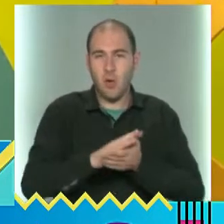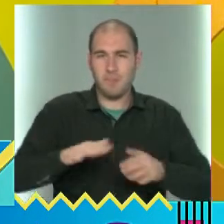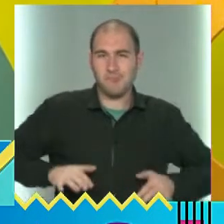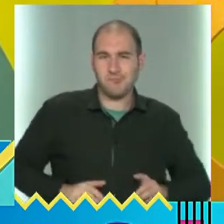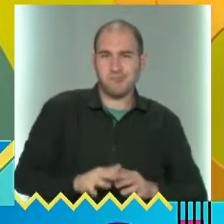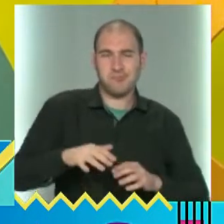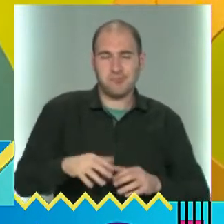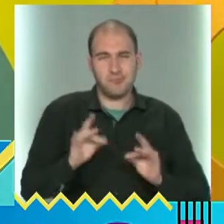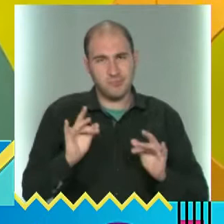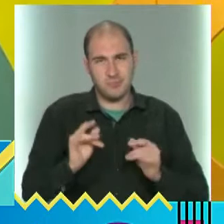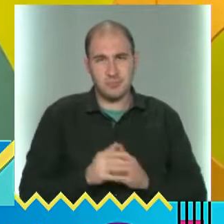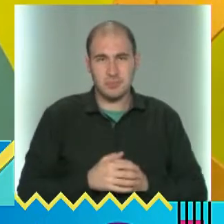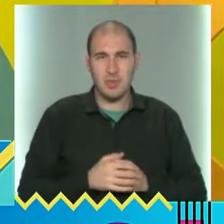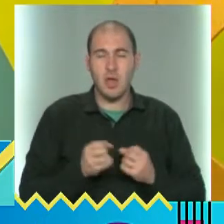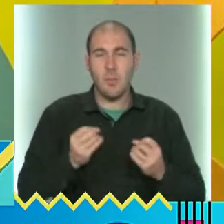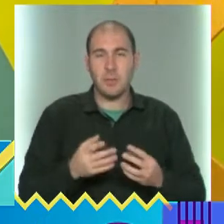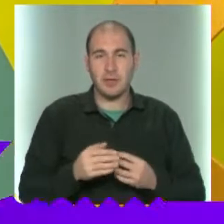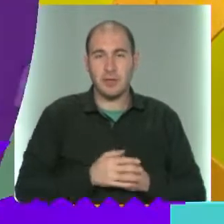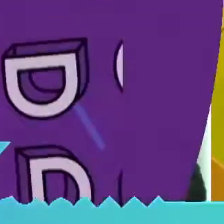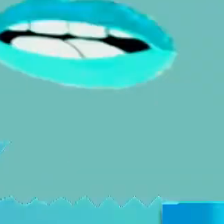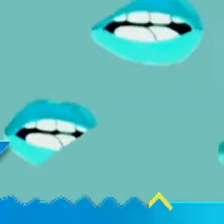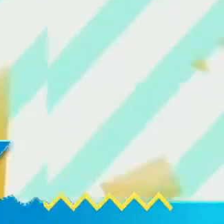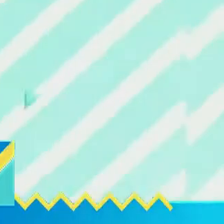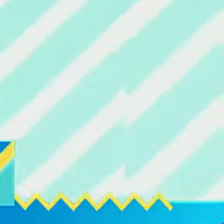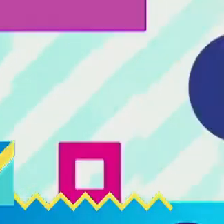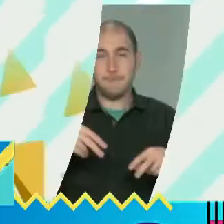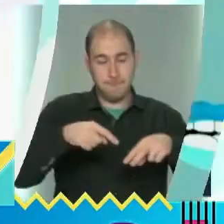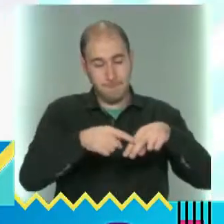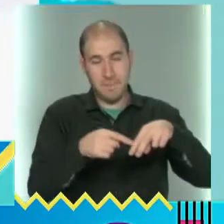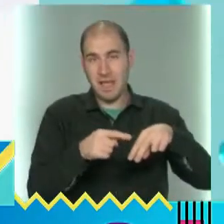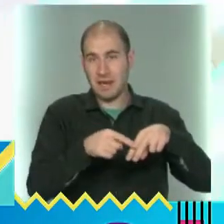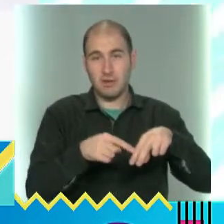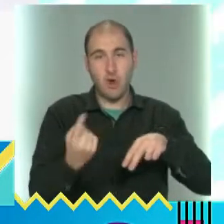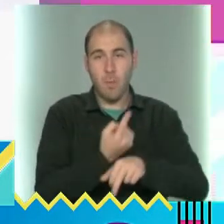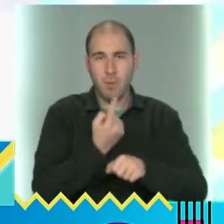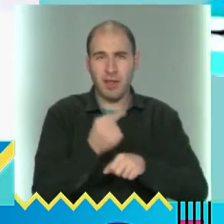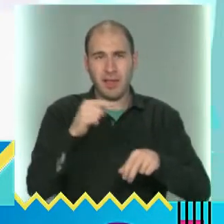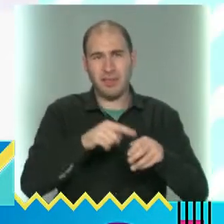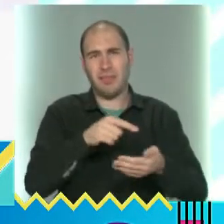restringida debido a que no puede utilizar normalmente sus piernas, es que debe permanecer